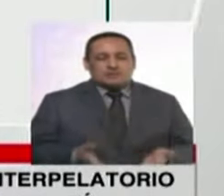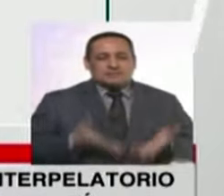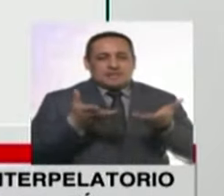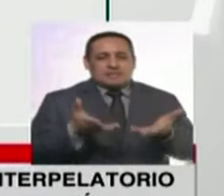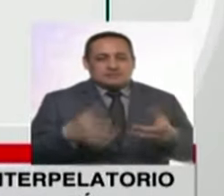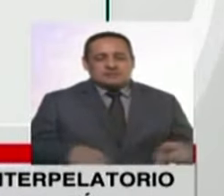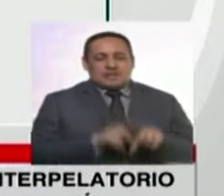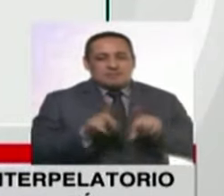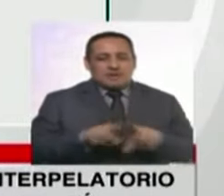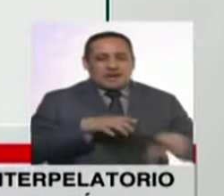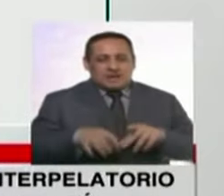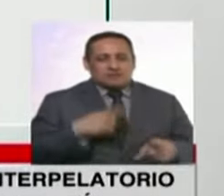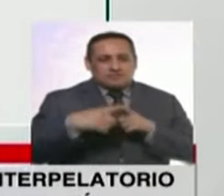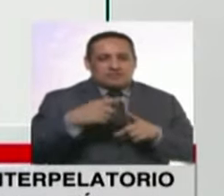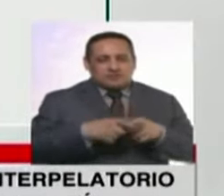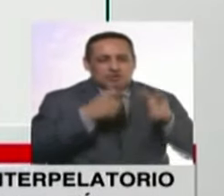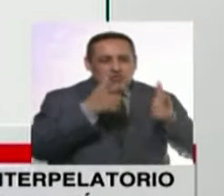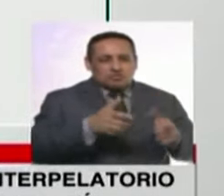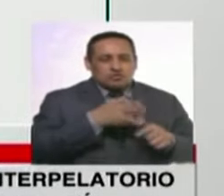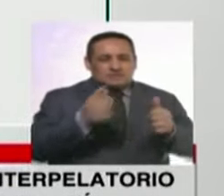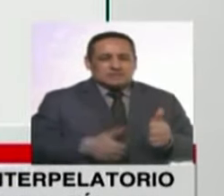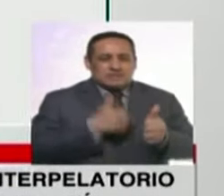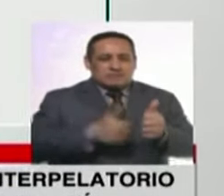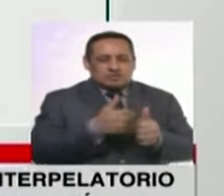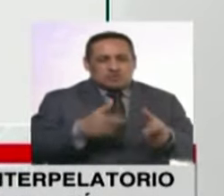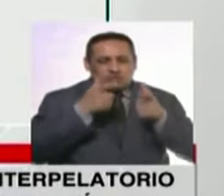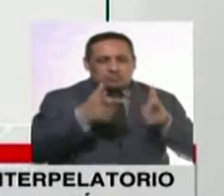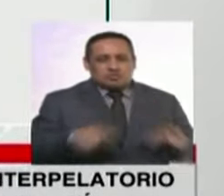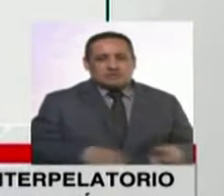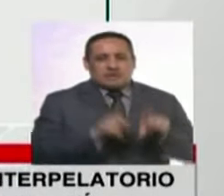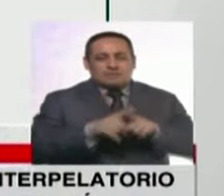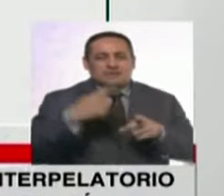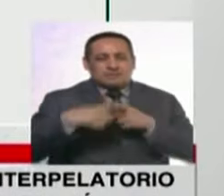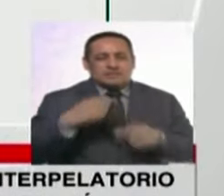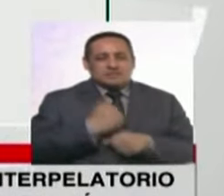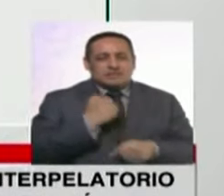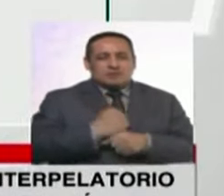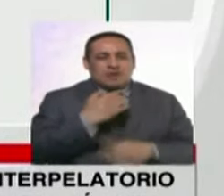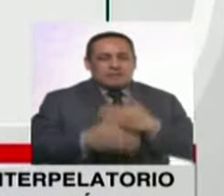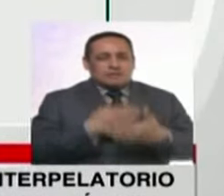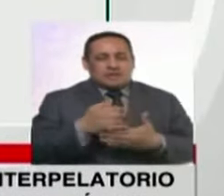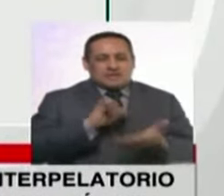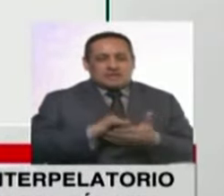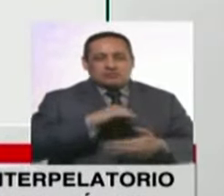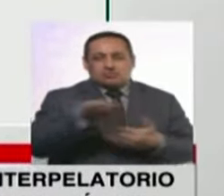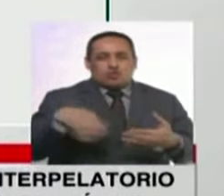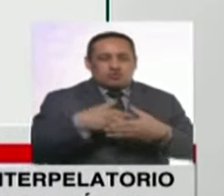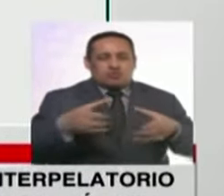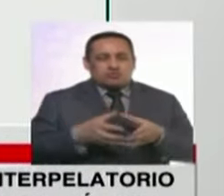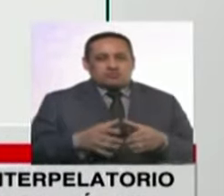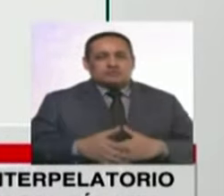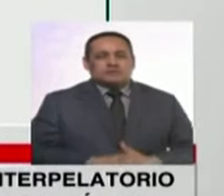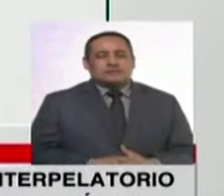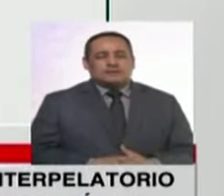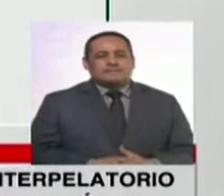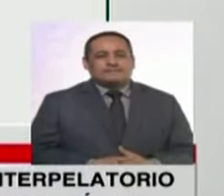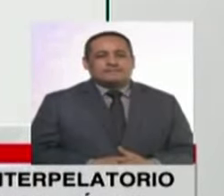otorgadas ha realizado el monitoreo seguimiento y supervisión de las acciones ejecutadas por todos los sectores